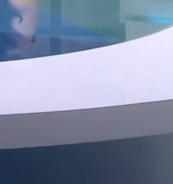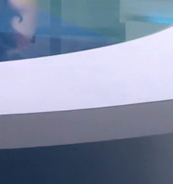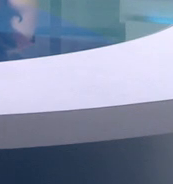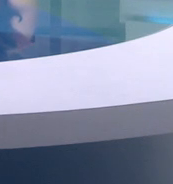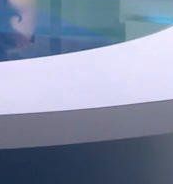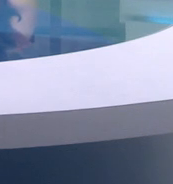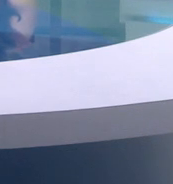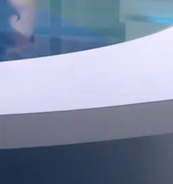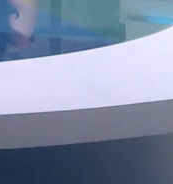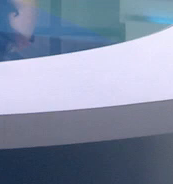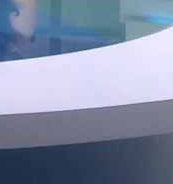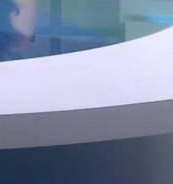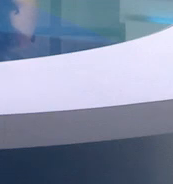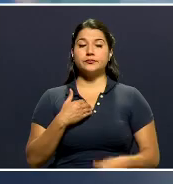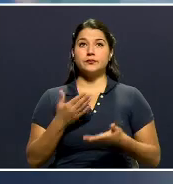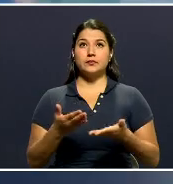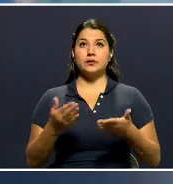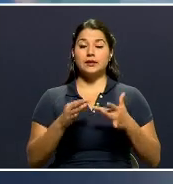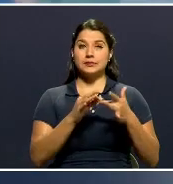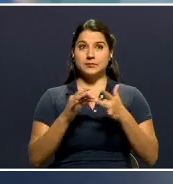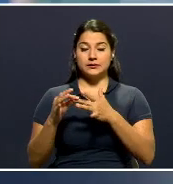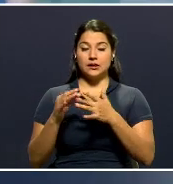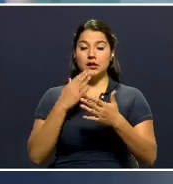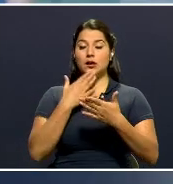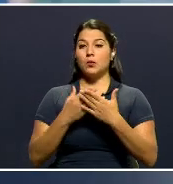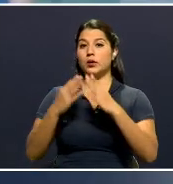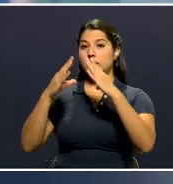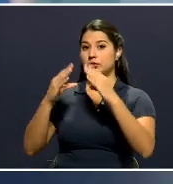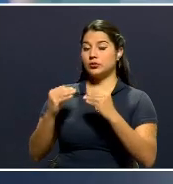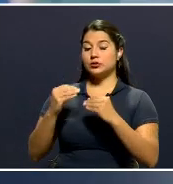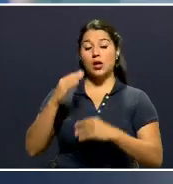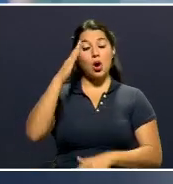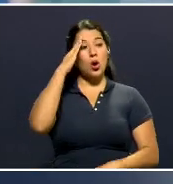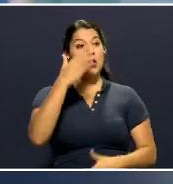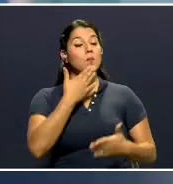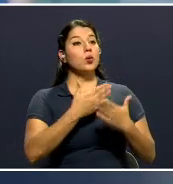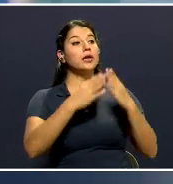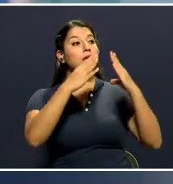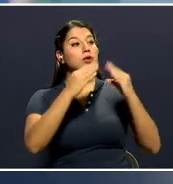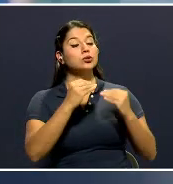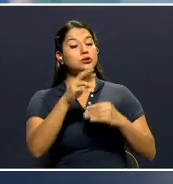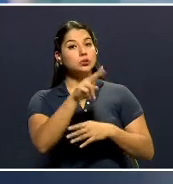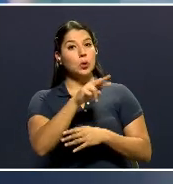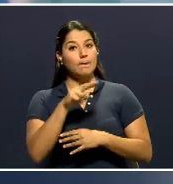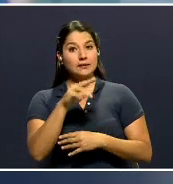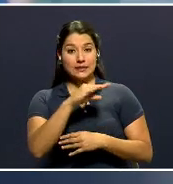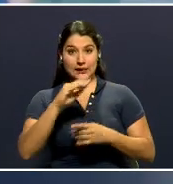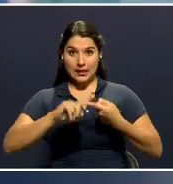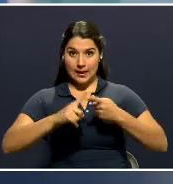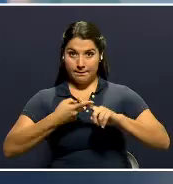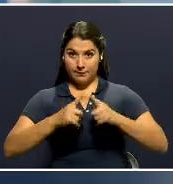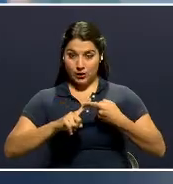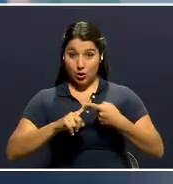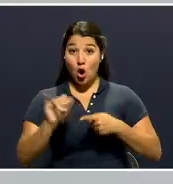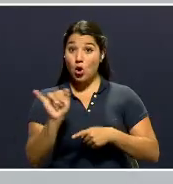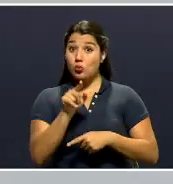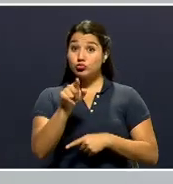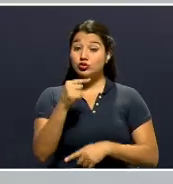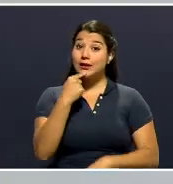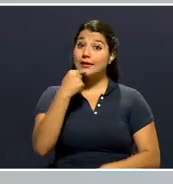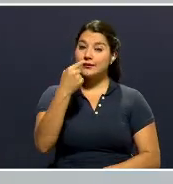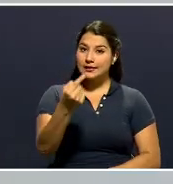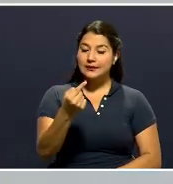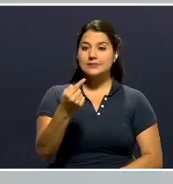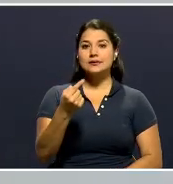con algunos perfiles y caracterizaciones. Buenas noches, Ana Marta. ¿Qué tal? Muy buenas noches, compañeros y amigos televidentes. Tal y como usted lo menciona,